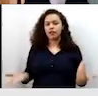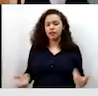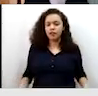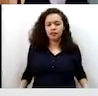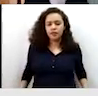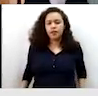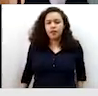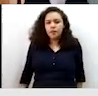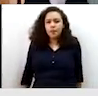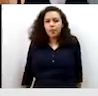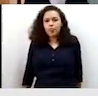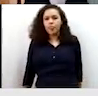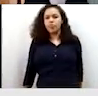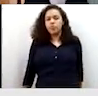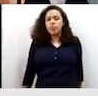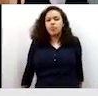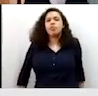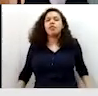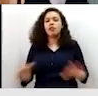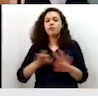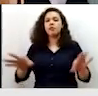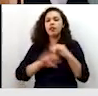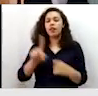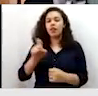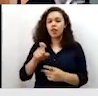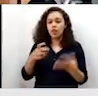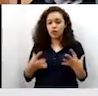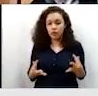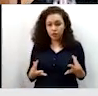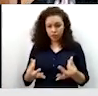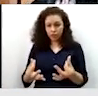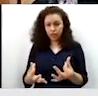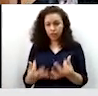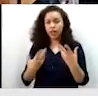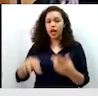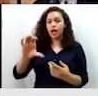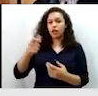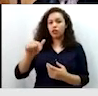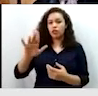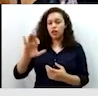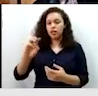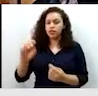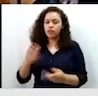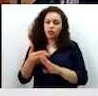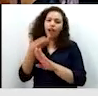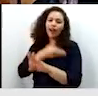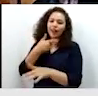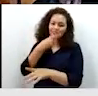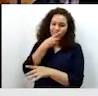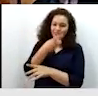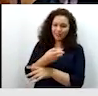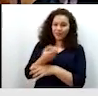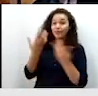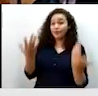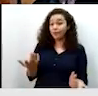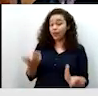siempre debemos de tener agua de calidad, por eso pues hablamos de la cloración anteriormente, porque pues si tenemos